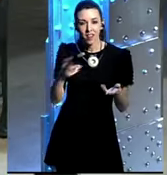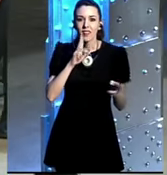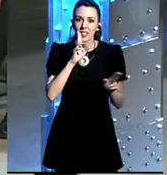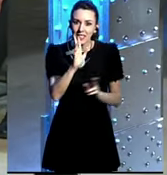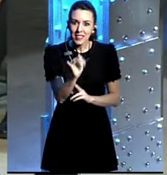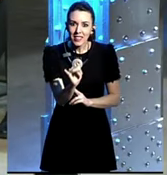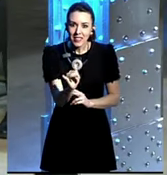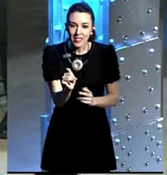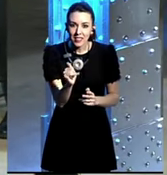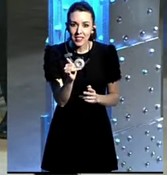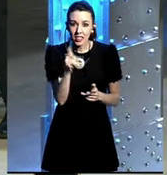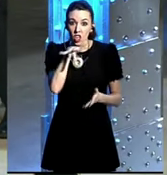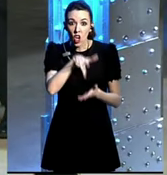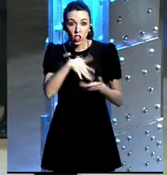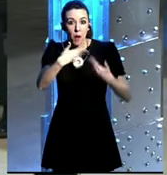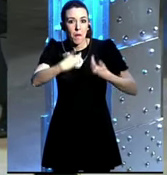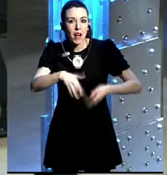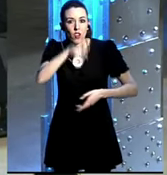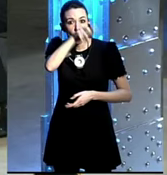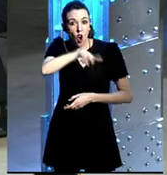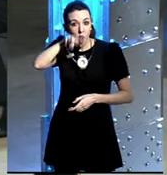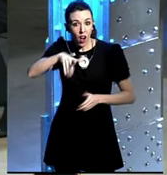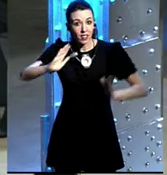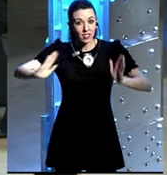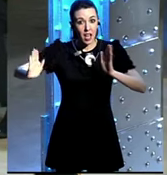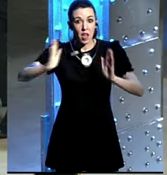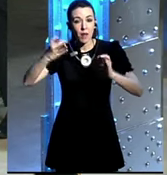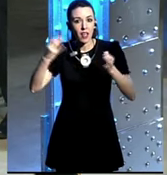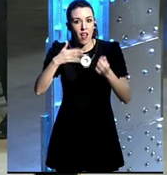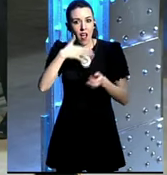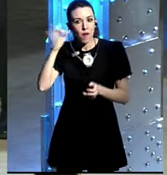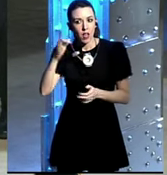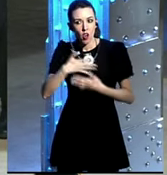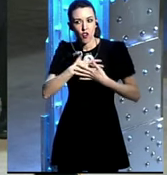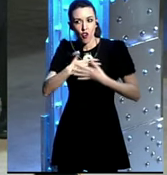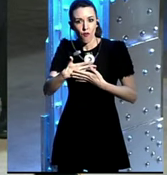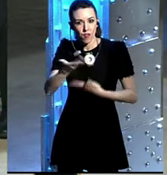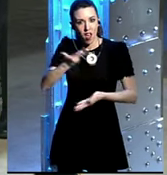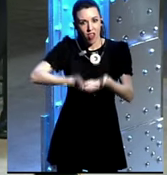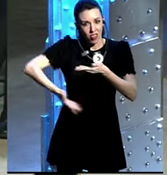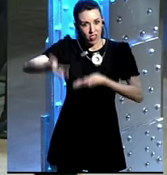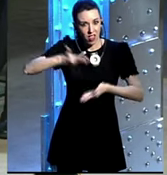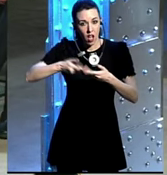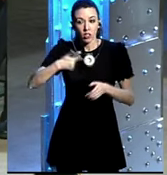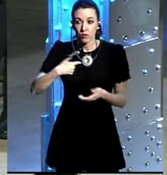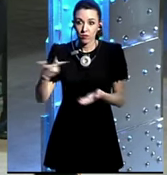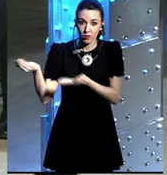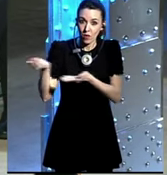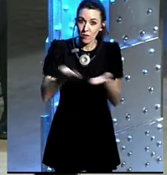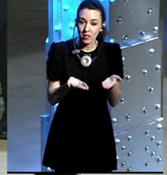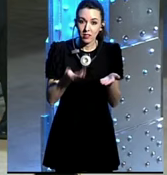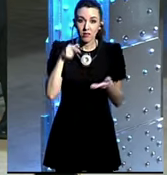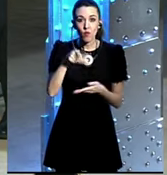Sí, lo que ha perdido la gente en este periodo es la habilidad de fiarse los unos de los otros. Y yo invitaba